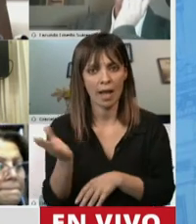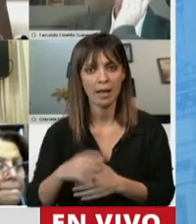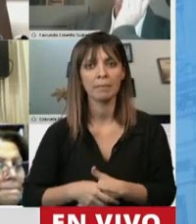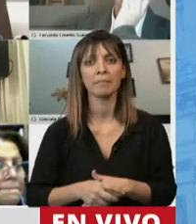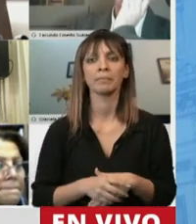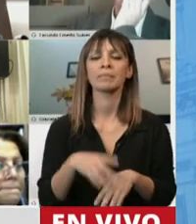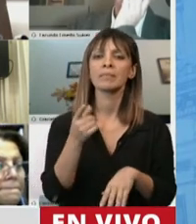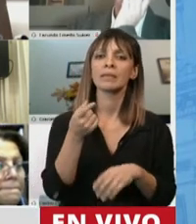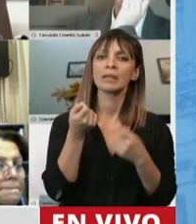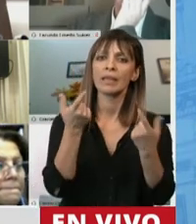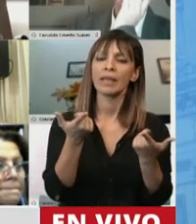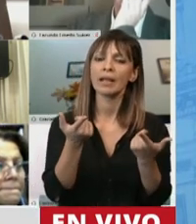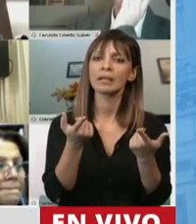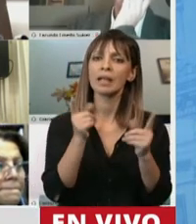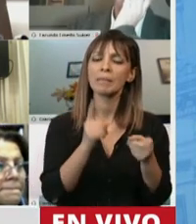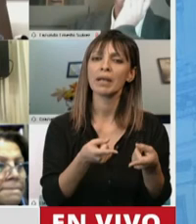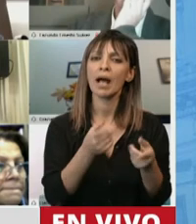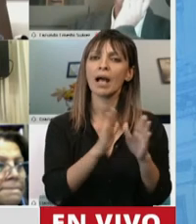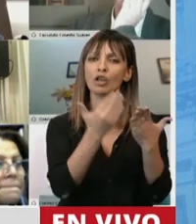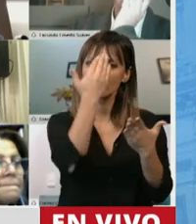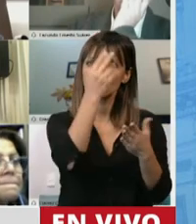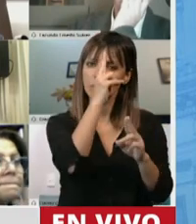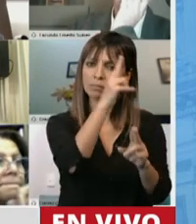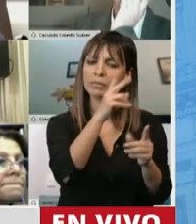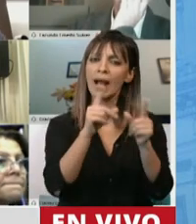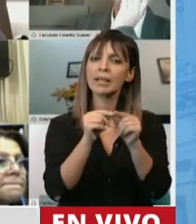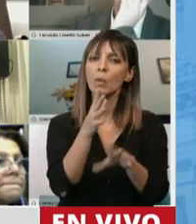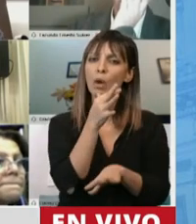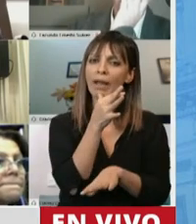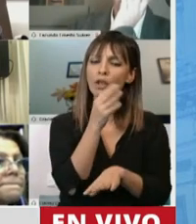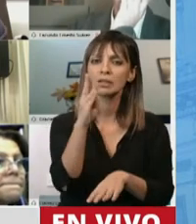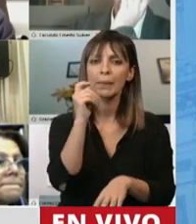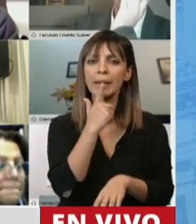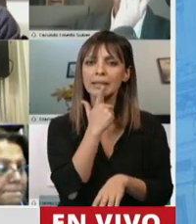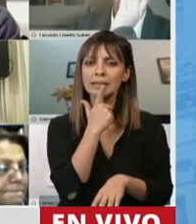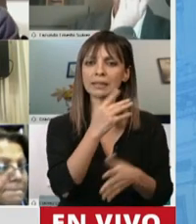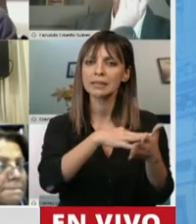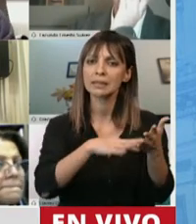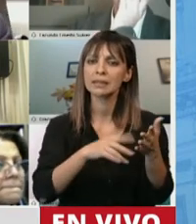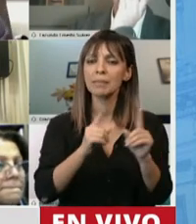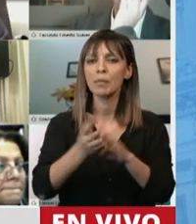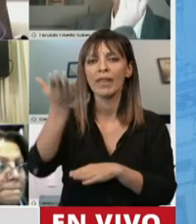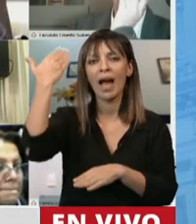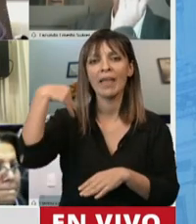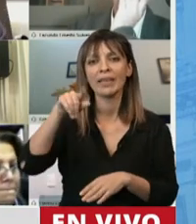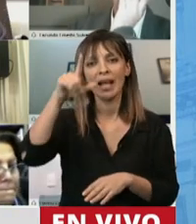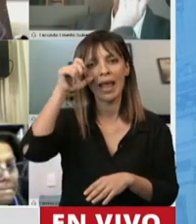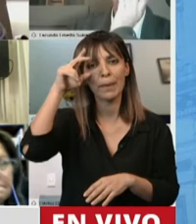precepto constitucional establecido por el artículo 14 bis que redactara Moisés